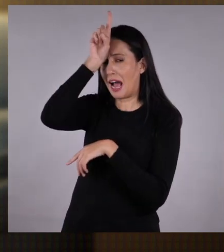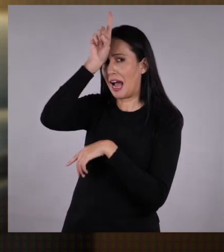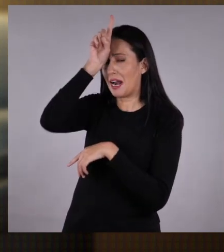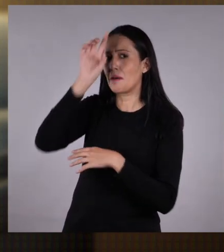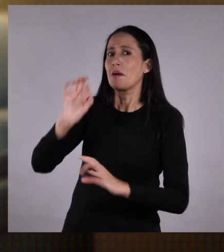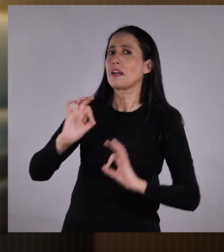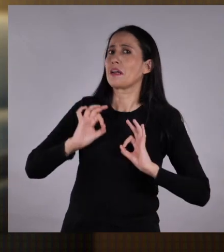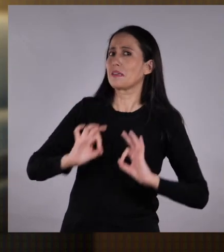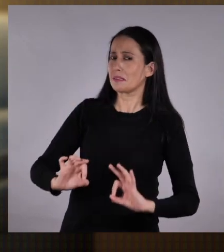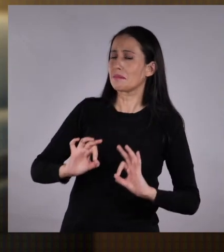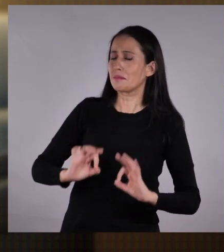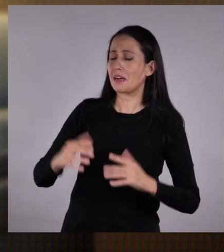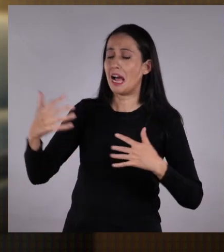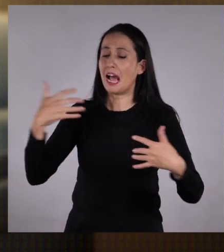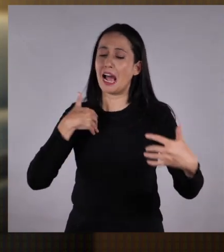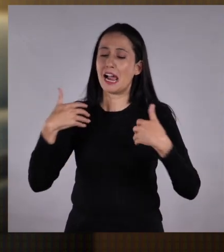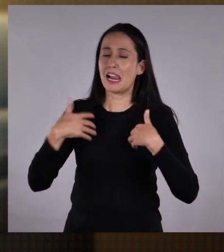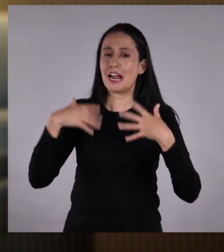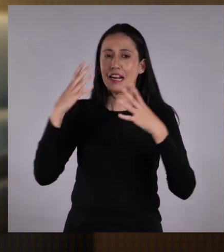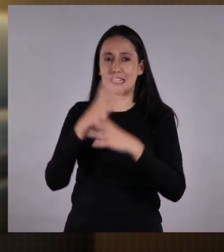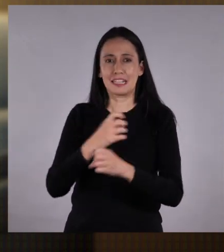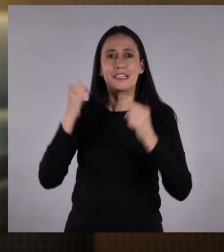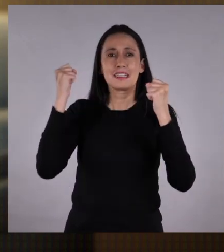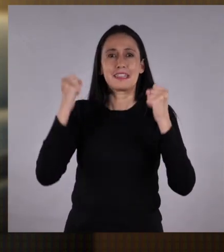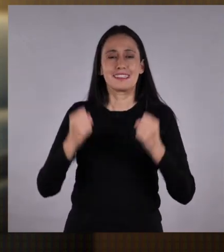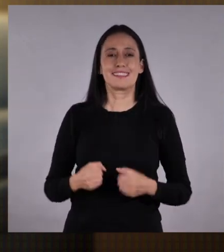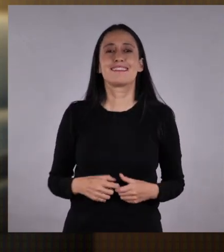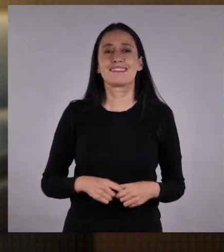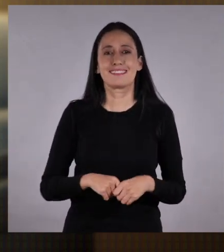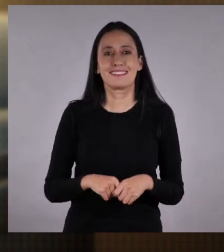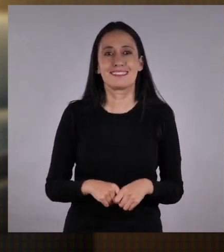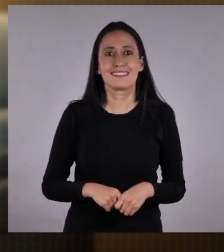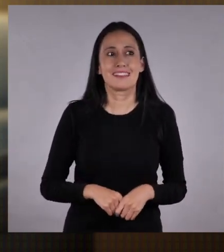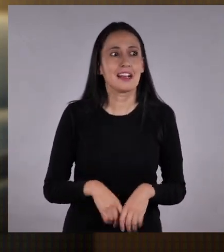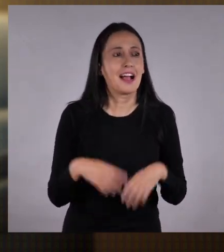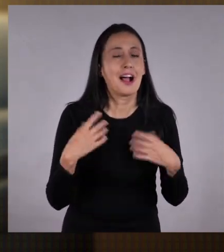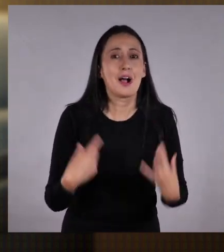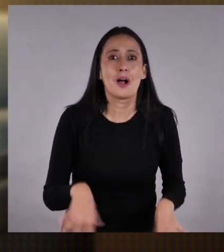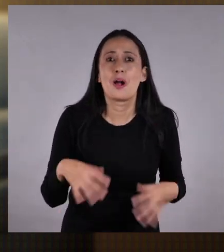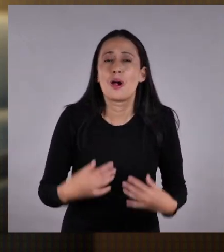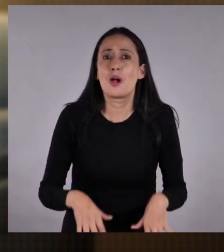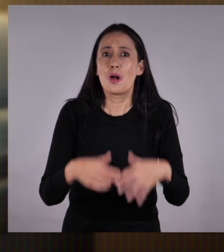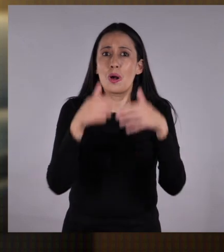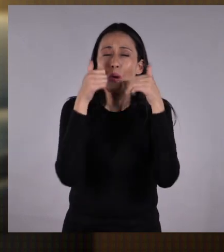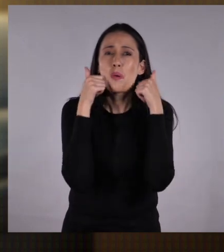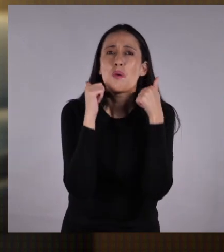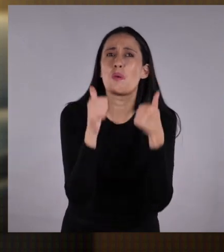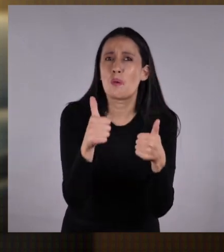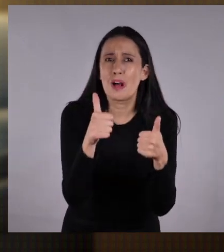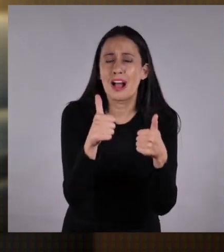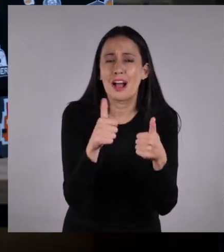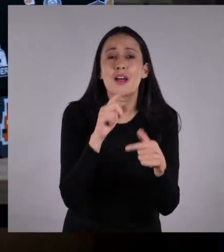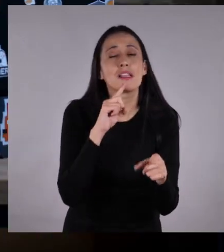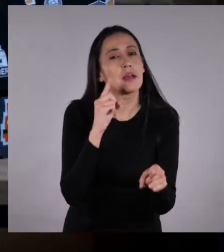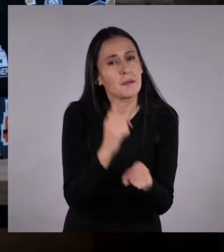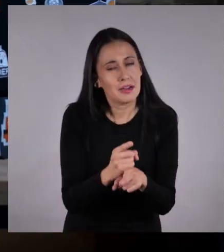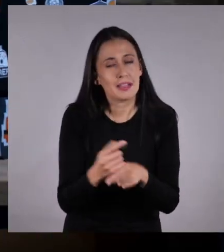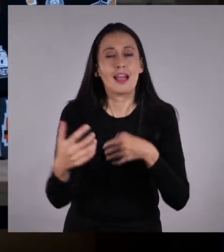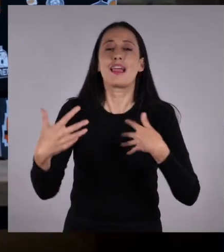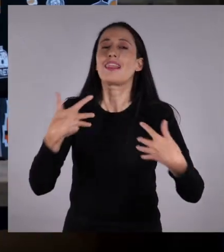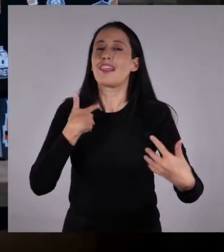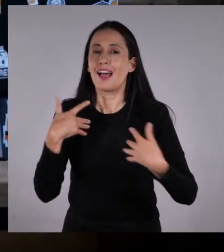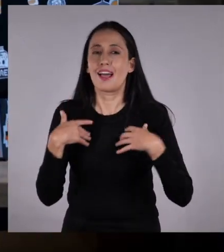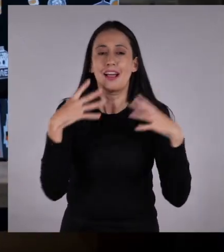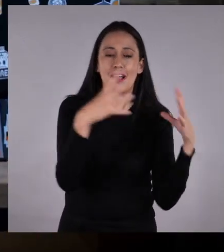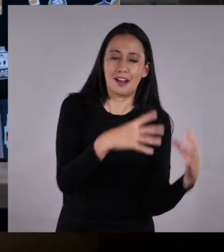salva vidas. ¡Qué bacán, Pamela Art! Es verdad, el arte salva vidas. Y